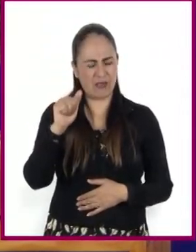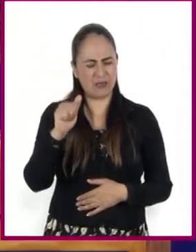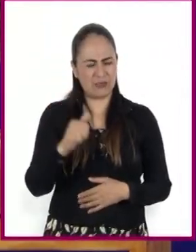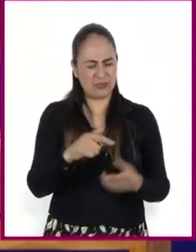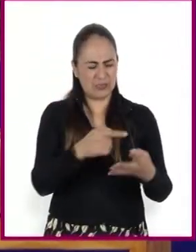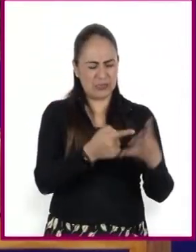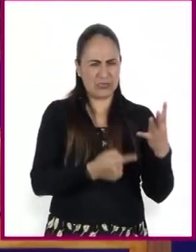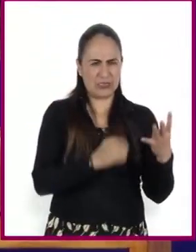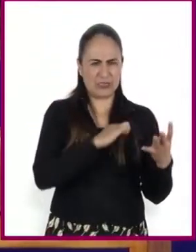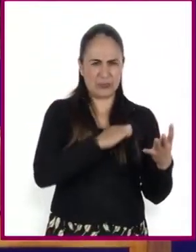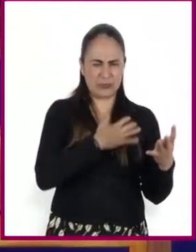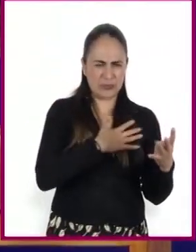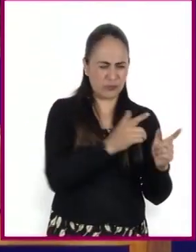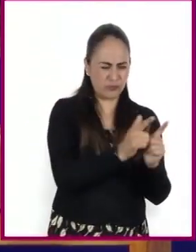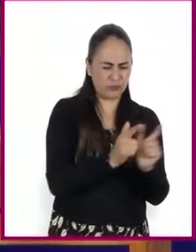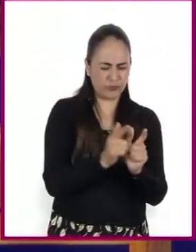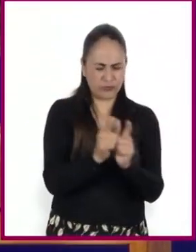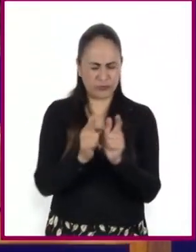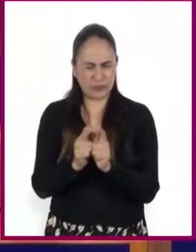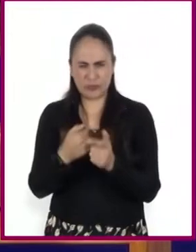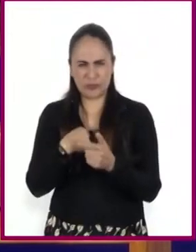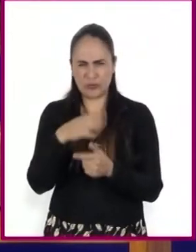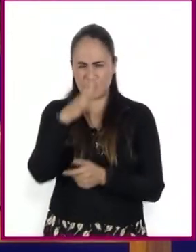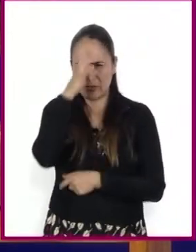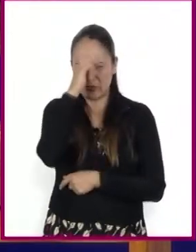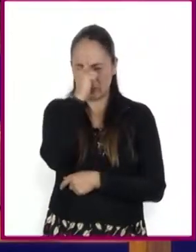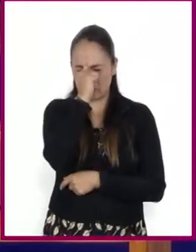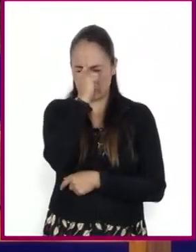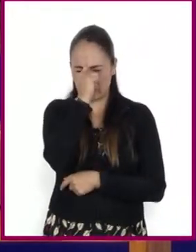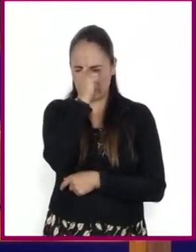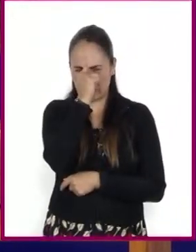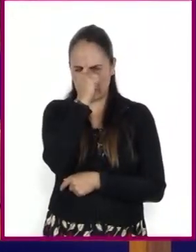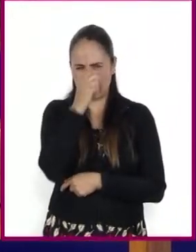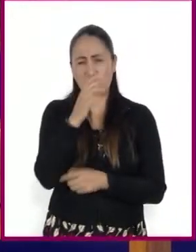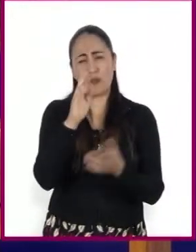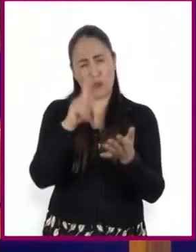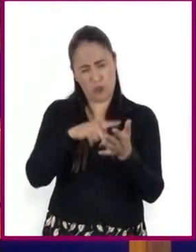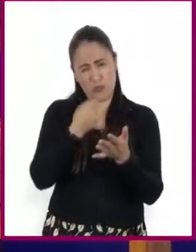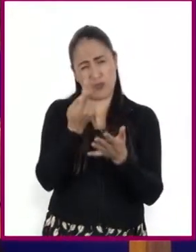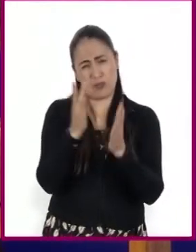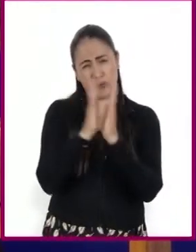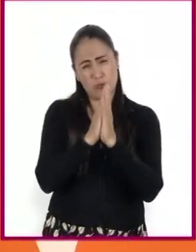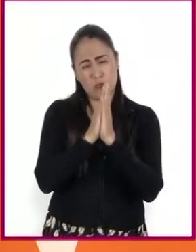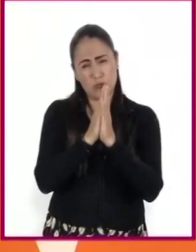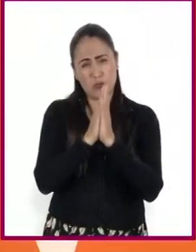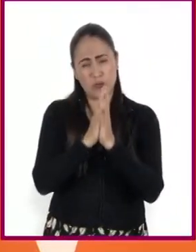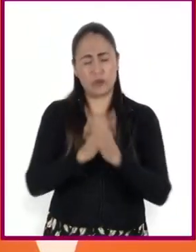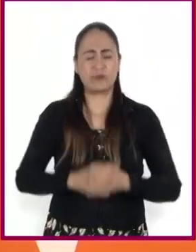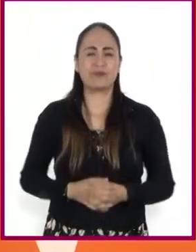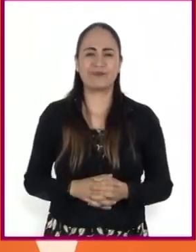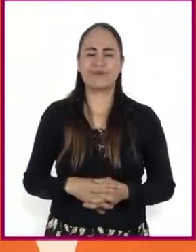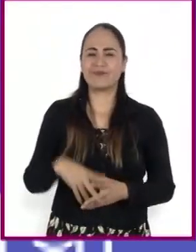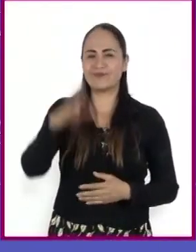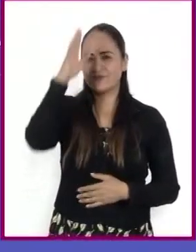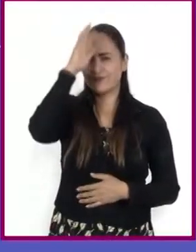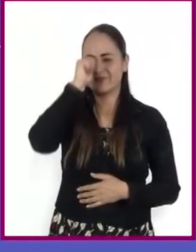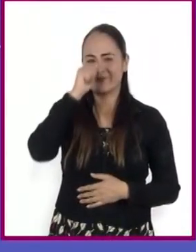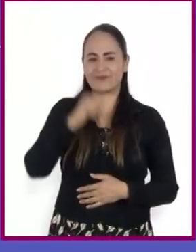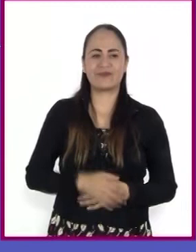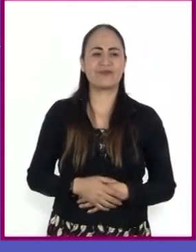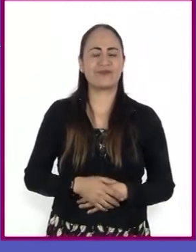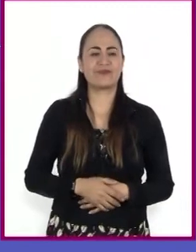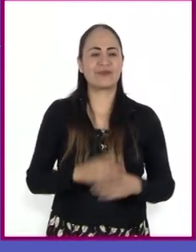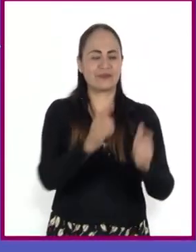sesión, pero olvidé anotarlo. ¿Nos lo podría volver a repetir, por favor? Con mucho gusto. Una